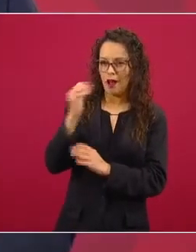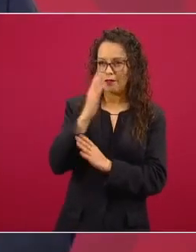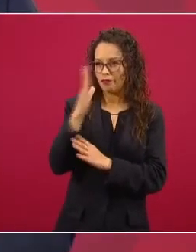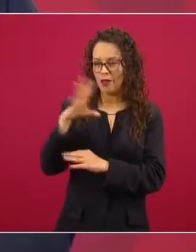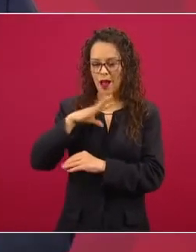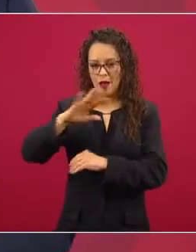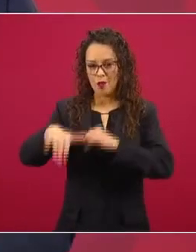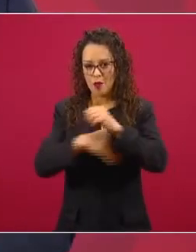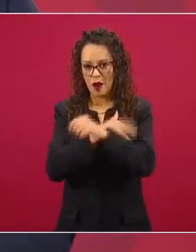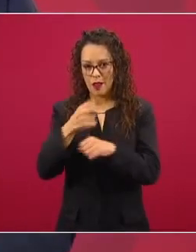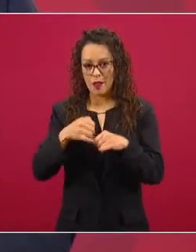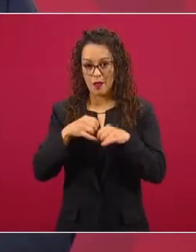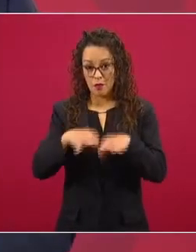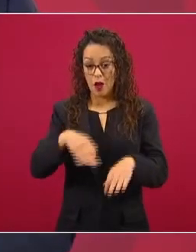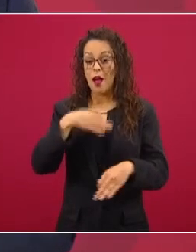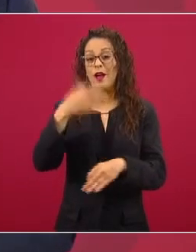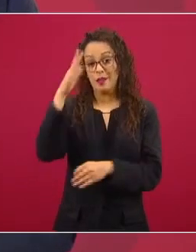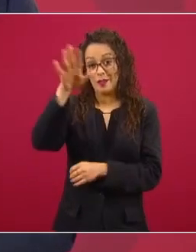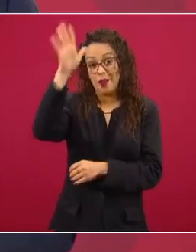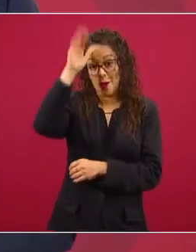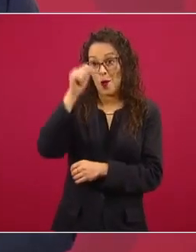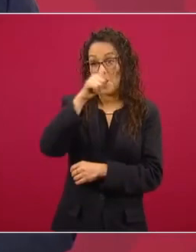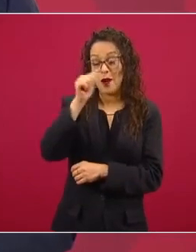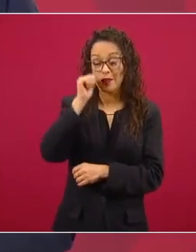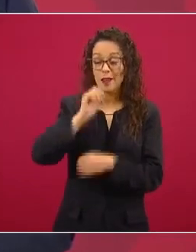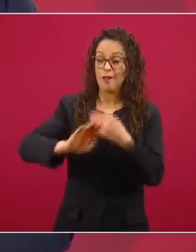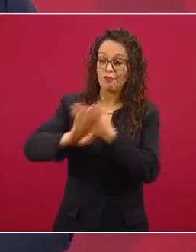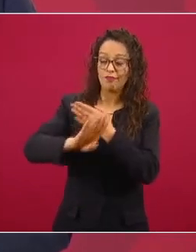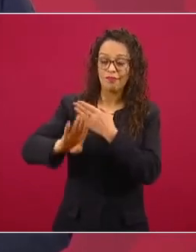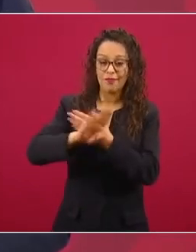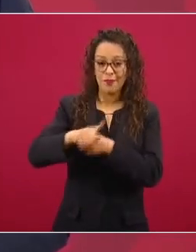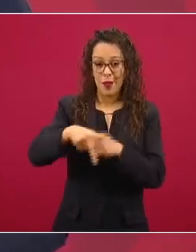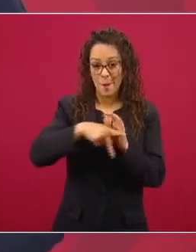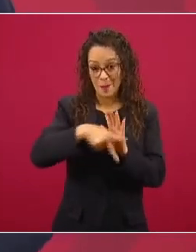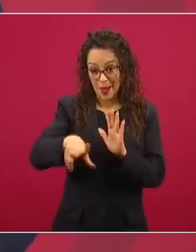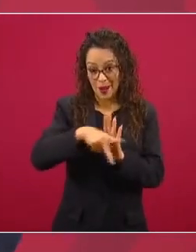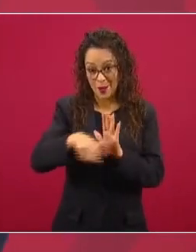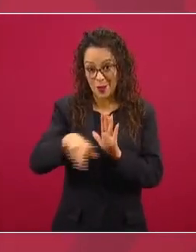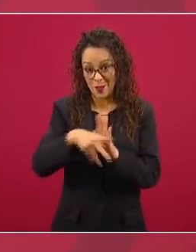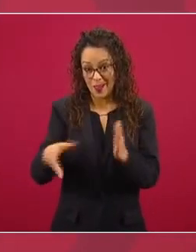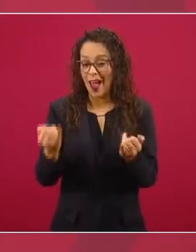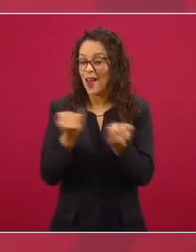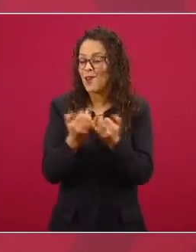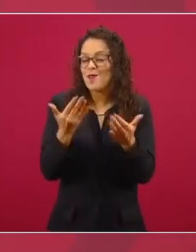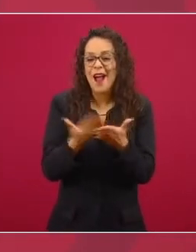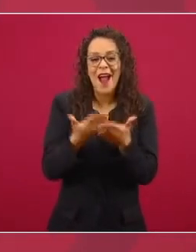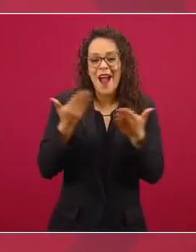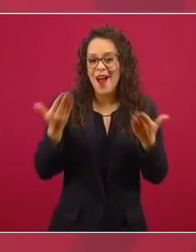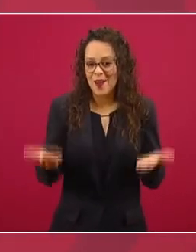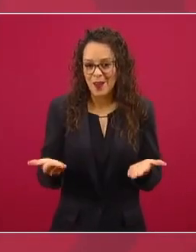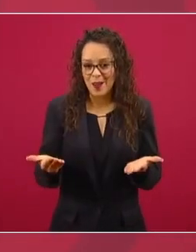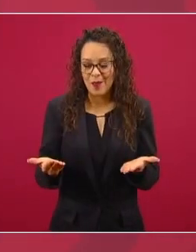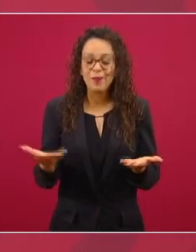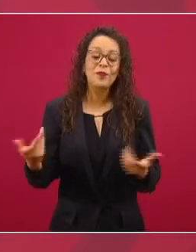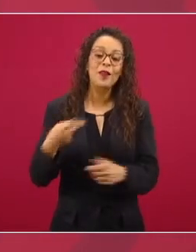periódicos se nos lanzaban. Bueno, como ahora, pero como hice la